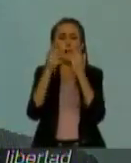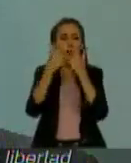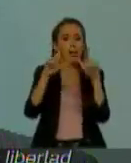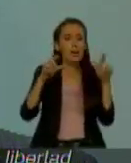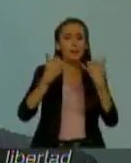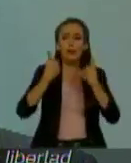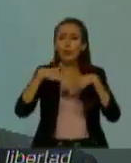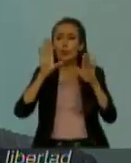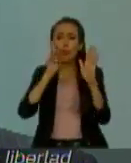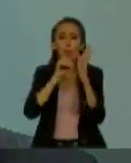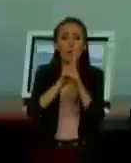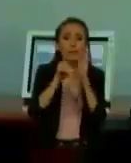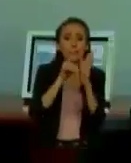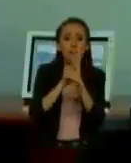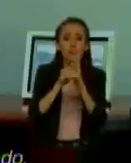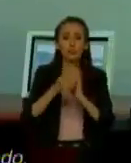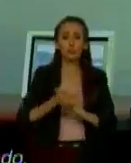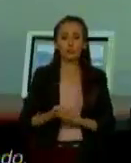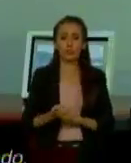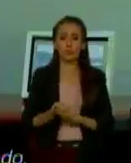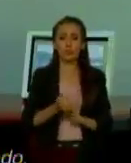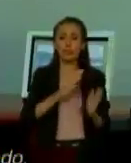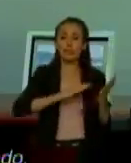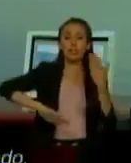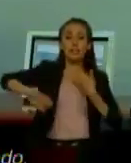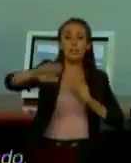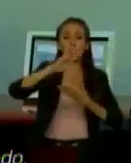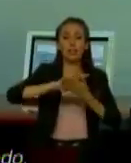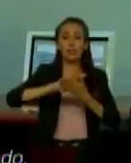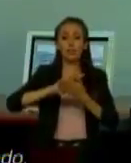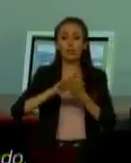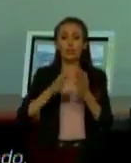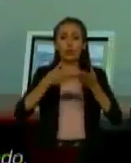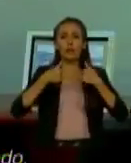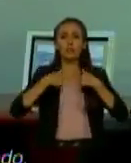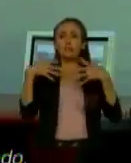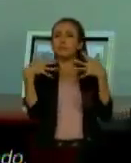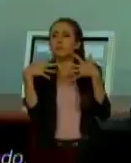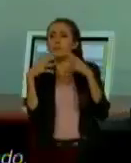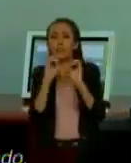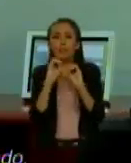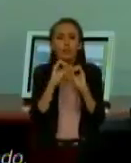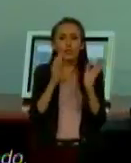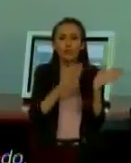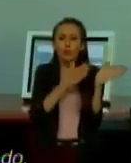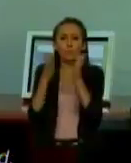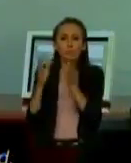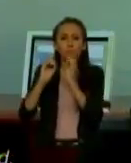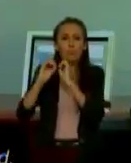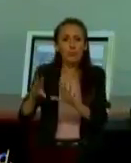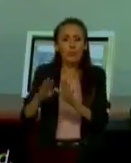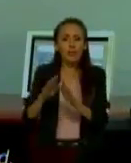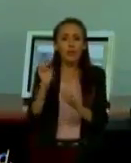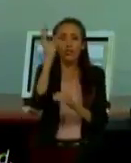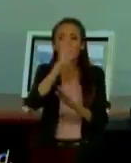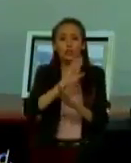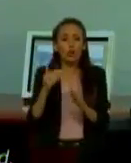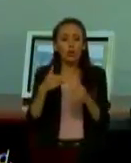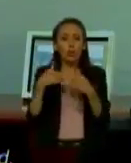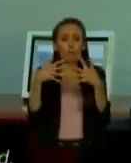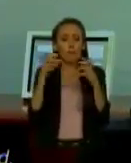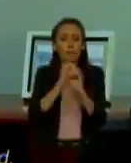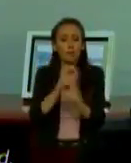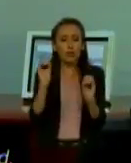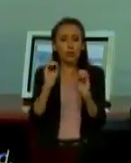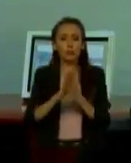denunciar al funcionario corrupto. Y a todos les pido que no tengan miedo, que pierdan el miedo. No tengamos miedo a